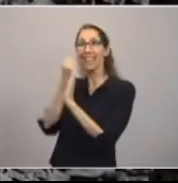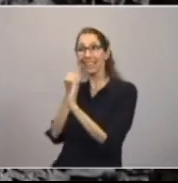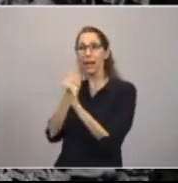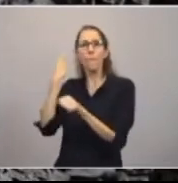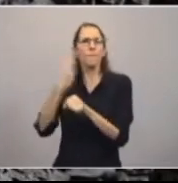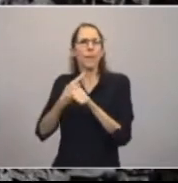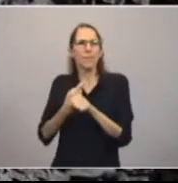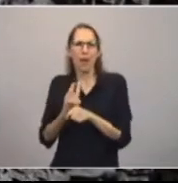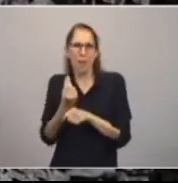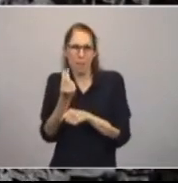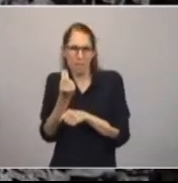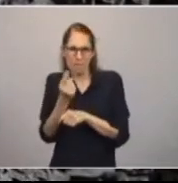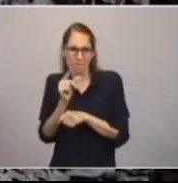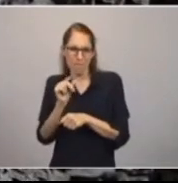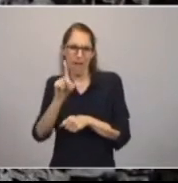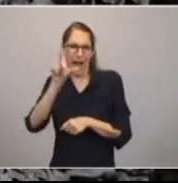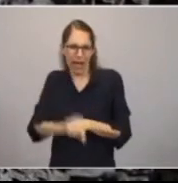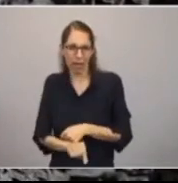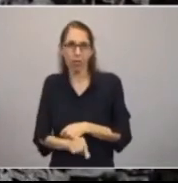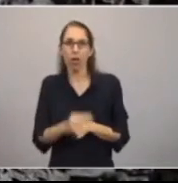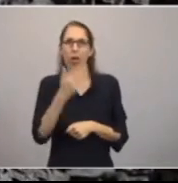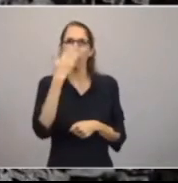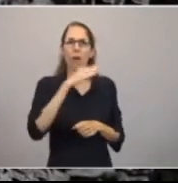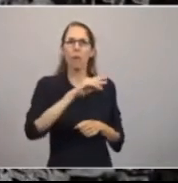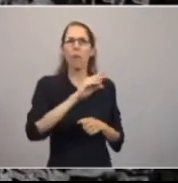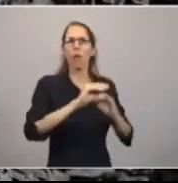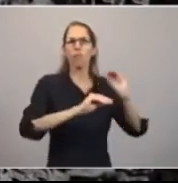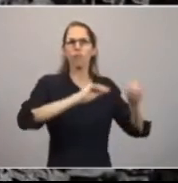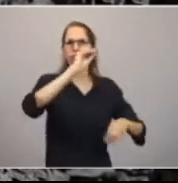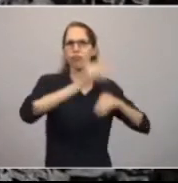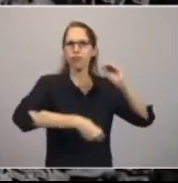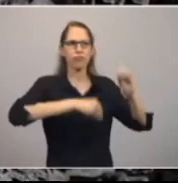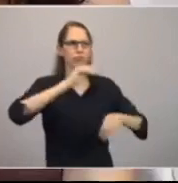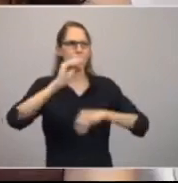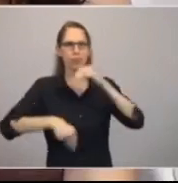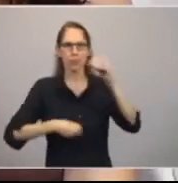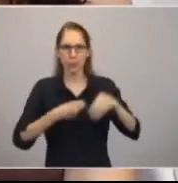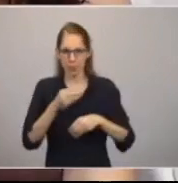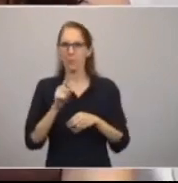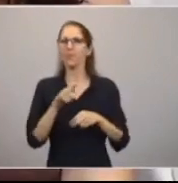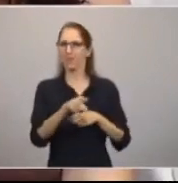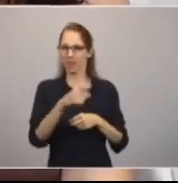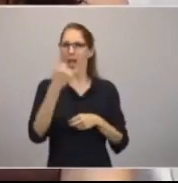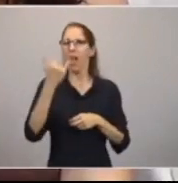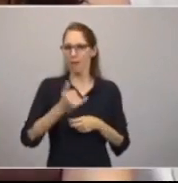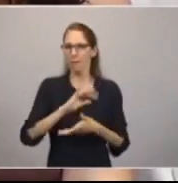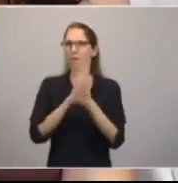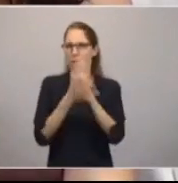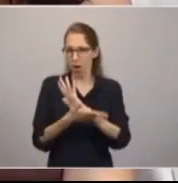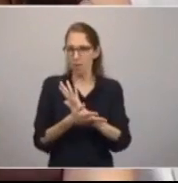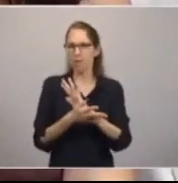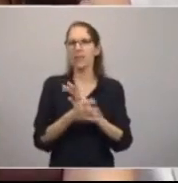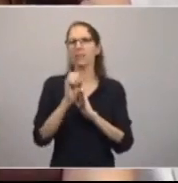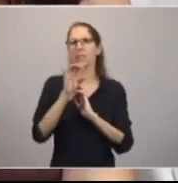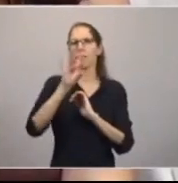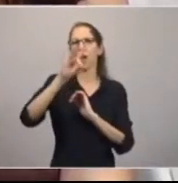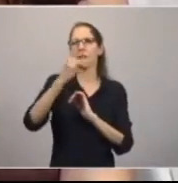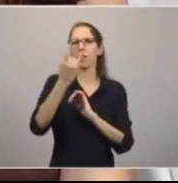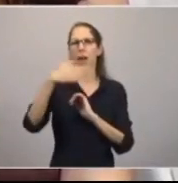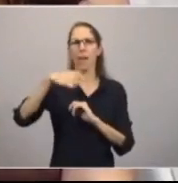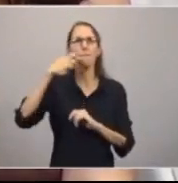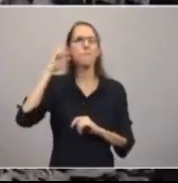fundir. Se llama dumping la práctica. Y es parte de prácticas comerciales, porque el